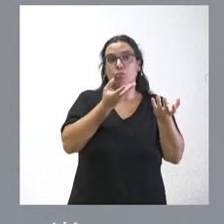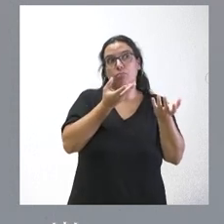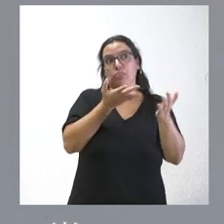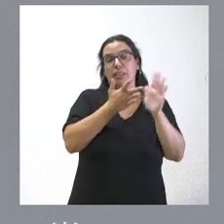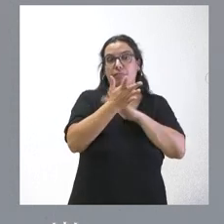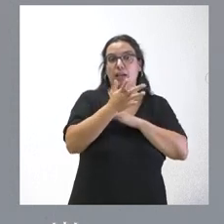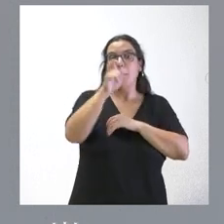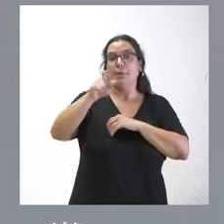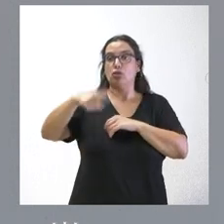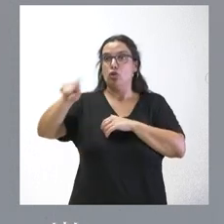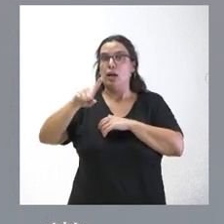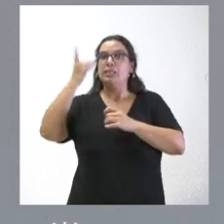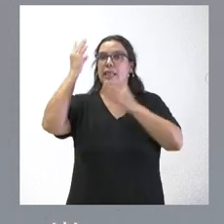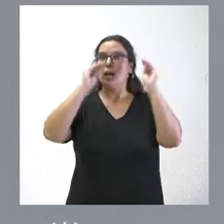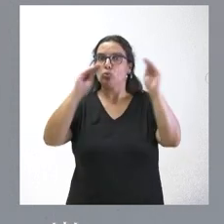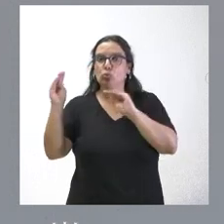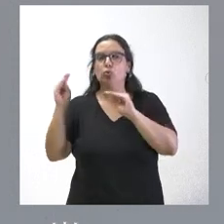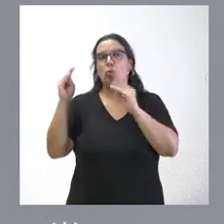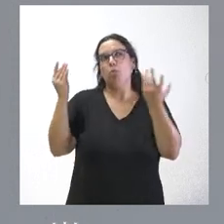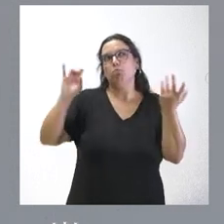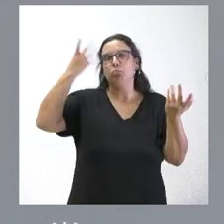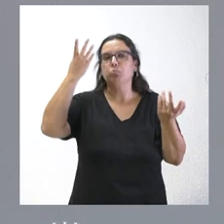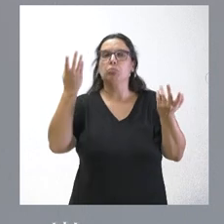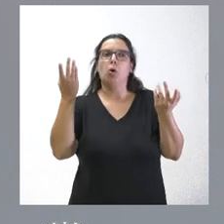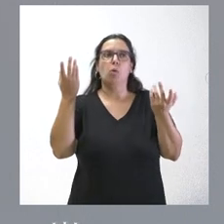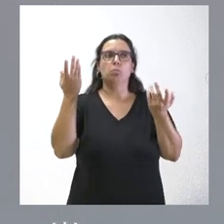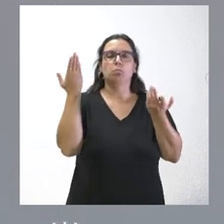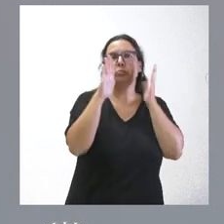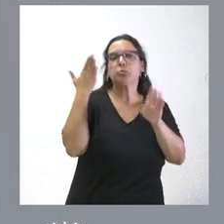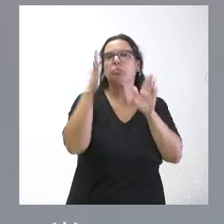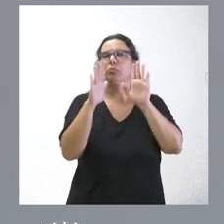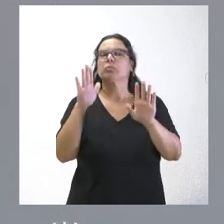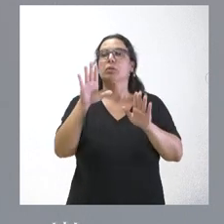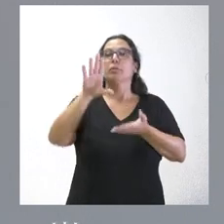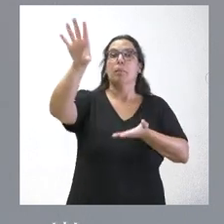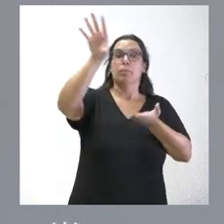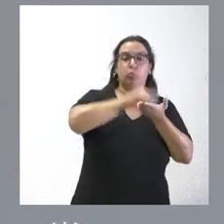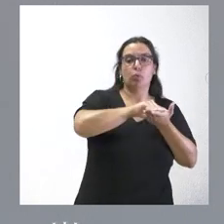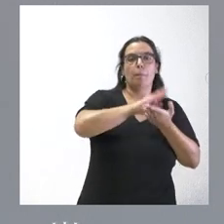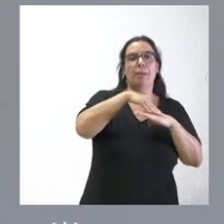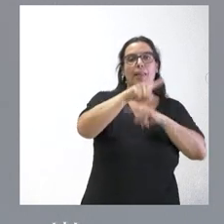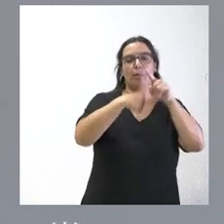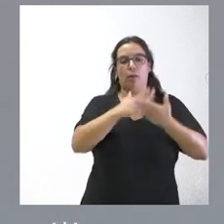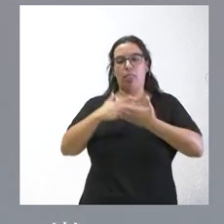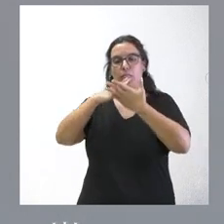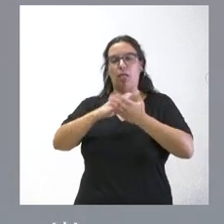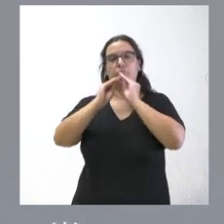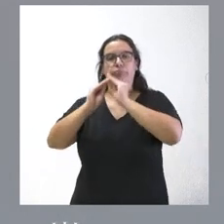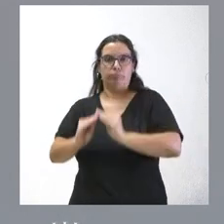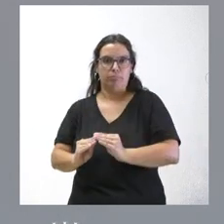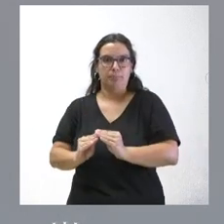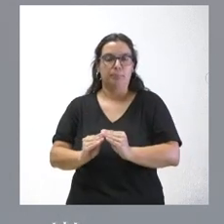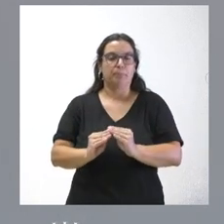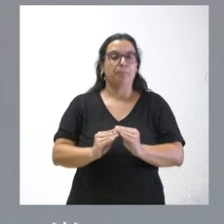es que haya ciudadanos que quizá puedan aportar ideas sugerencias y que sirvan de base para que sean tenidas en cuenta en el proceso de elaboración e iremos